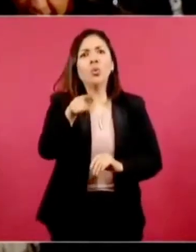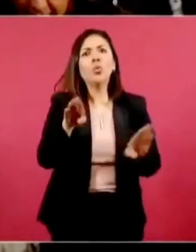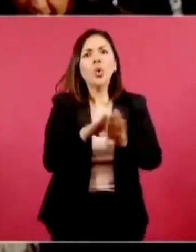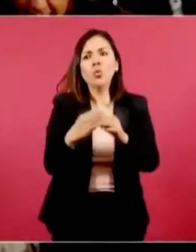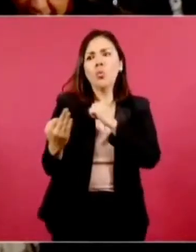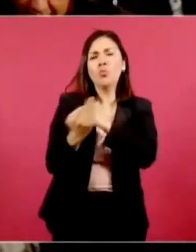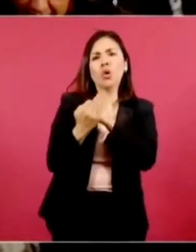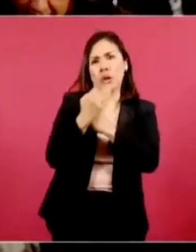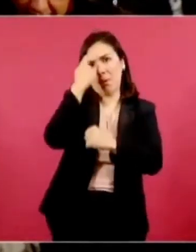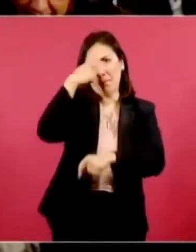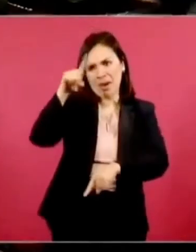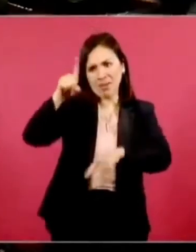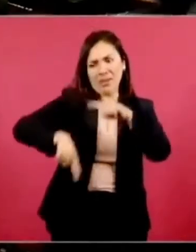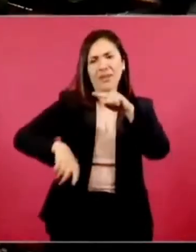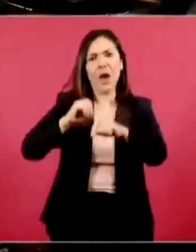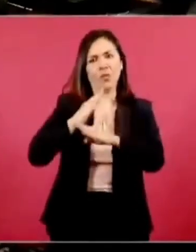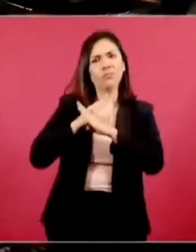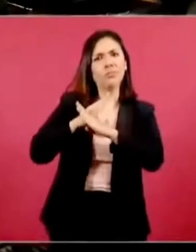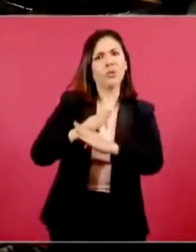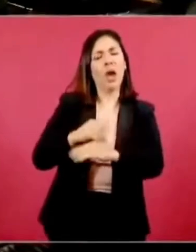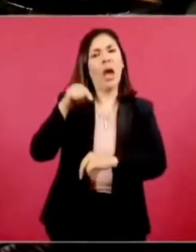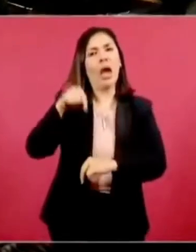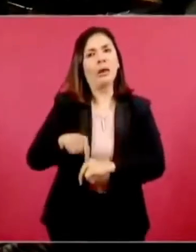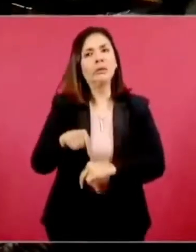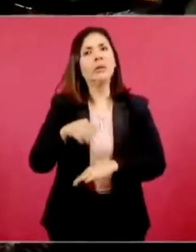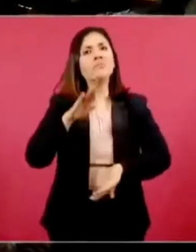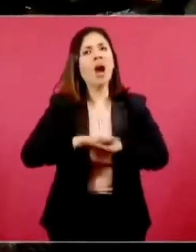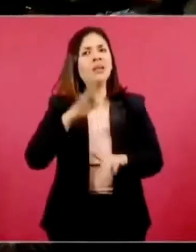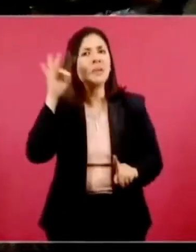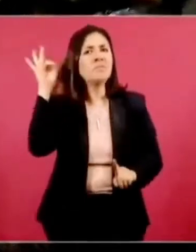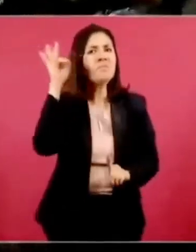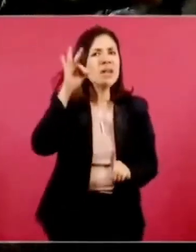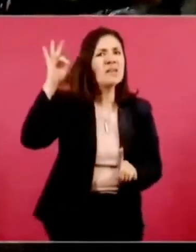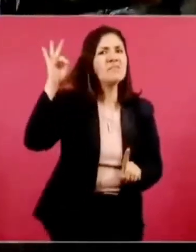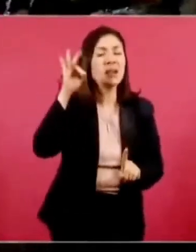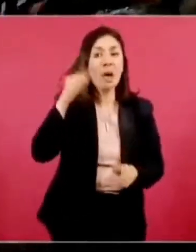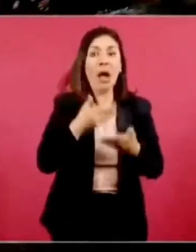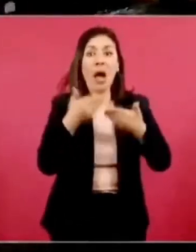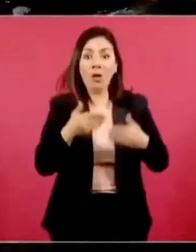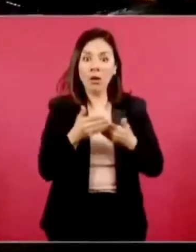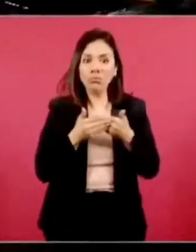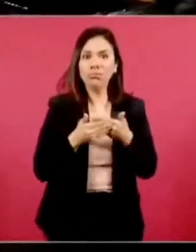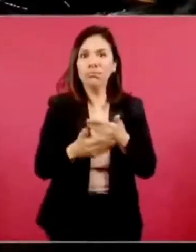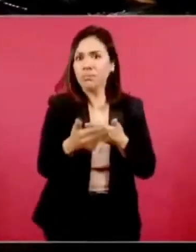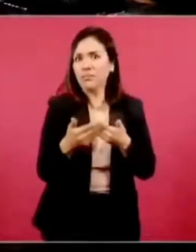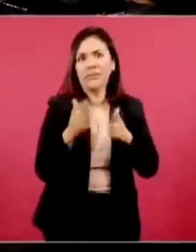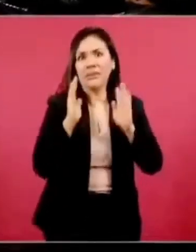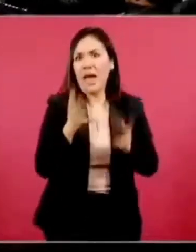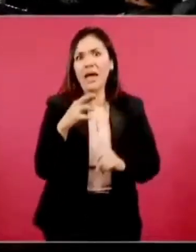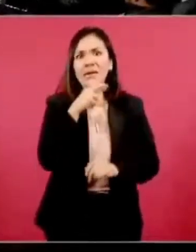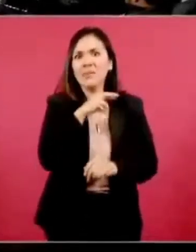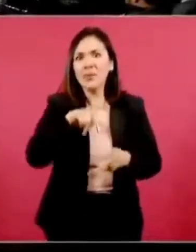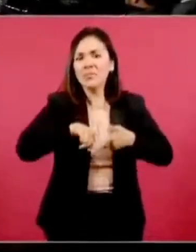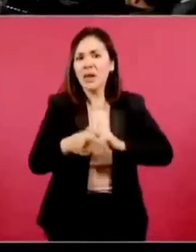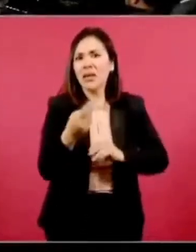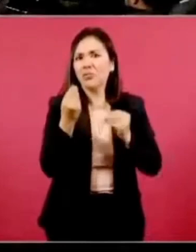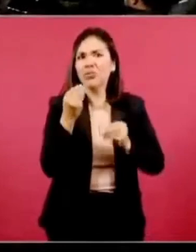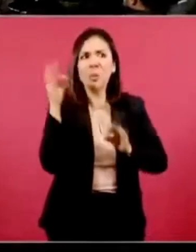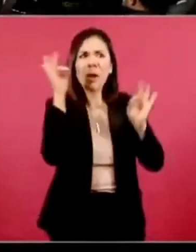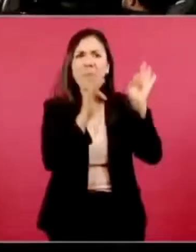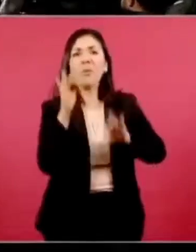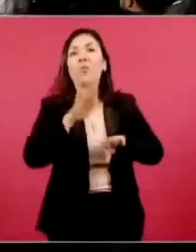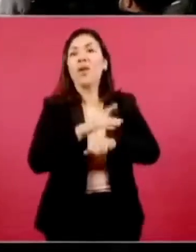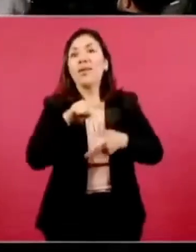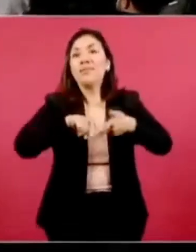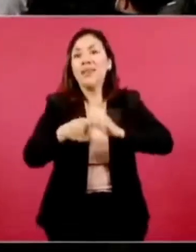para contrarrestar esta andanada que ya pues prácticamente está a la vuelta de la escena y que ya prácticamente